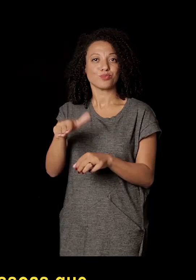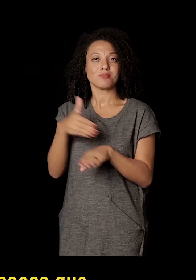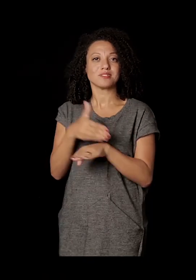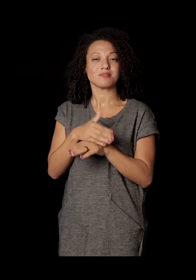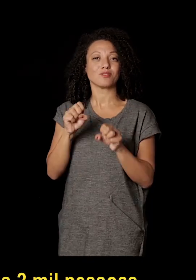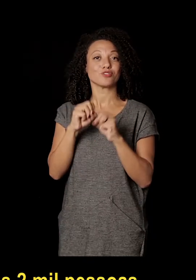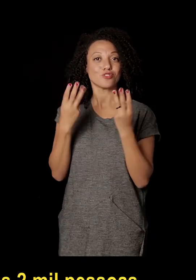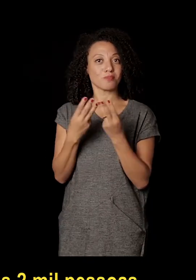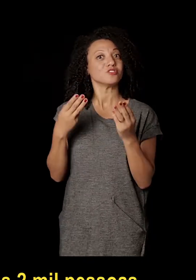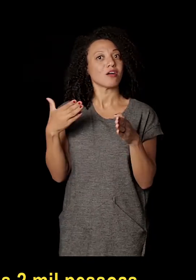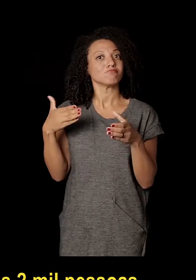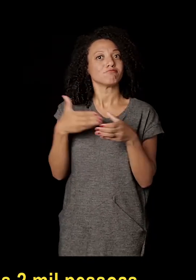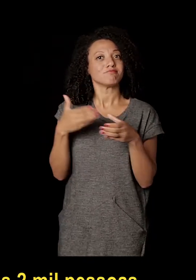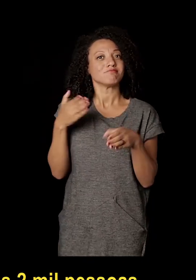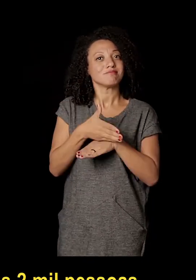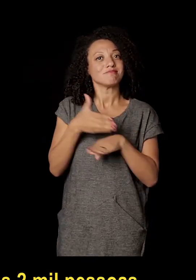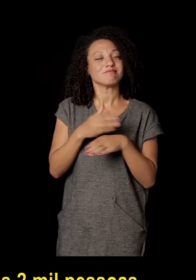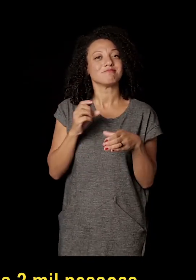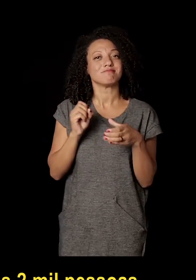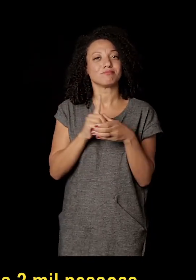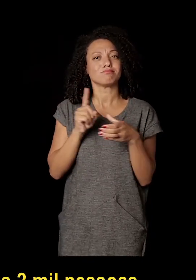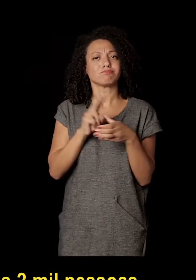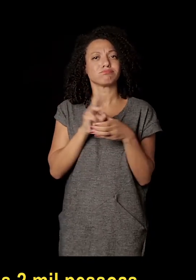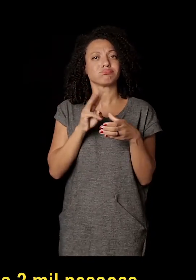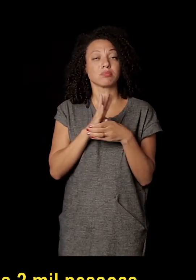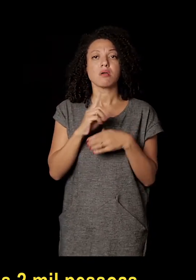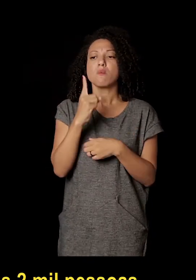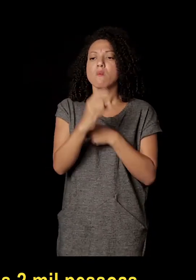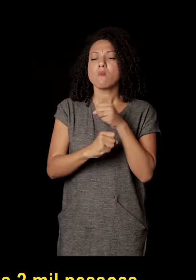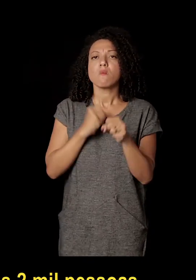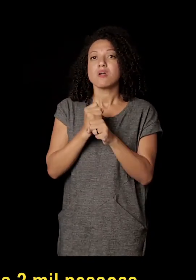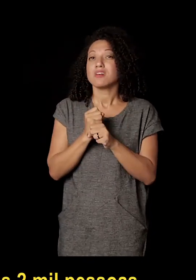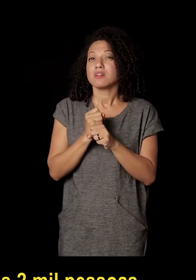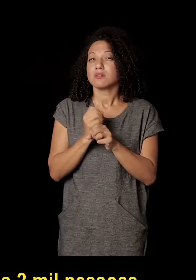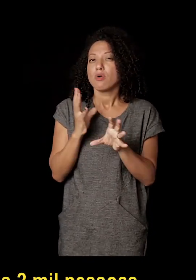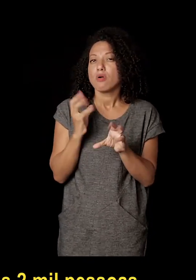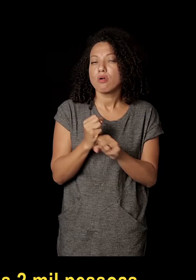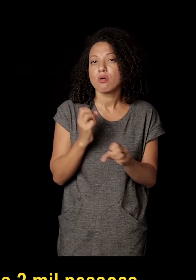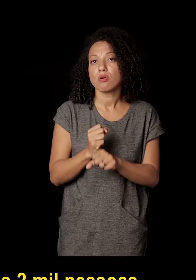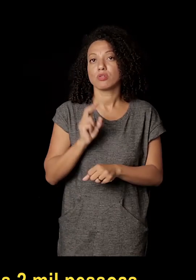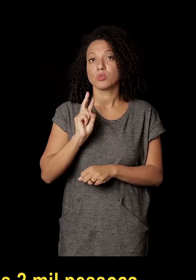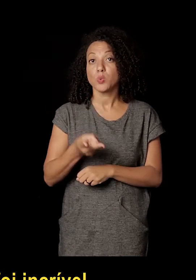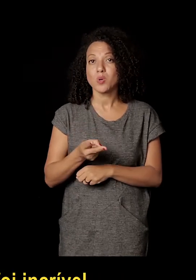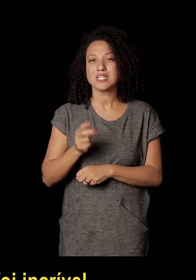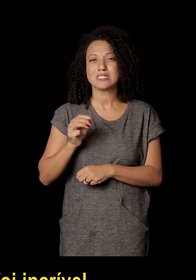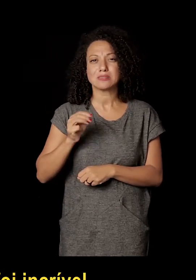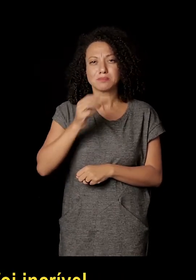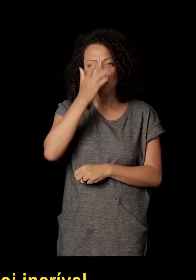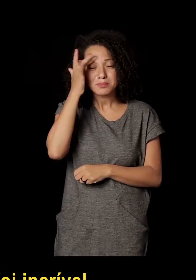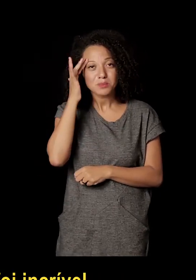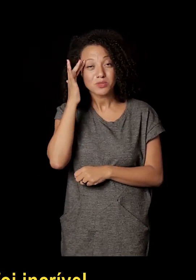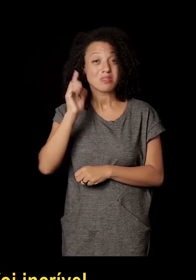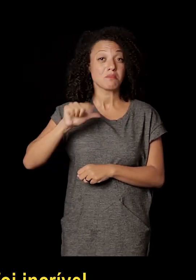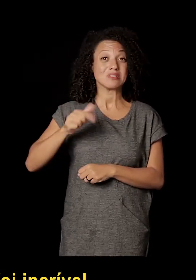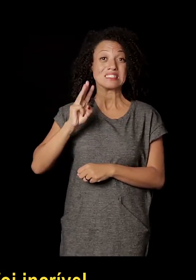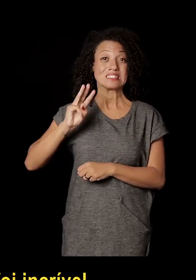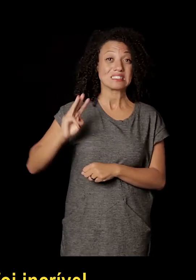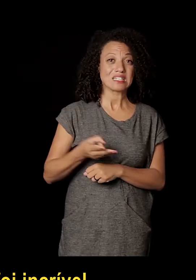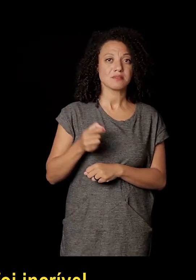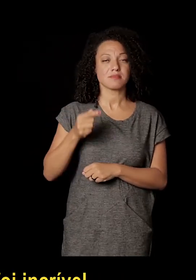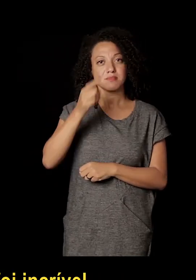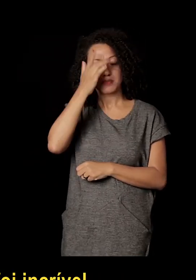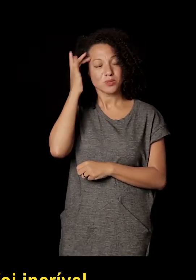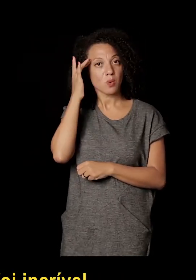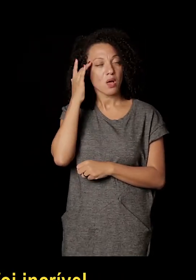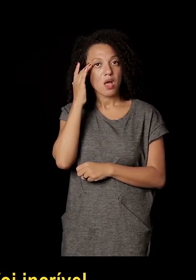talleres, y en un año y un poco más teníamos 2.000 personas y luego 3.000 personas. Fue increíble el crecimiento,